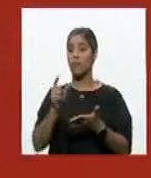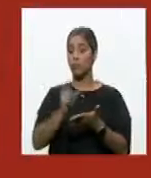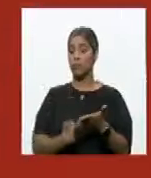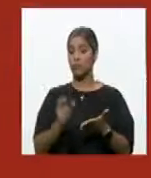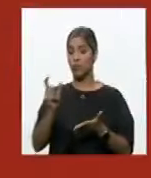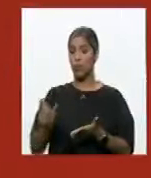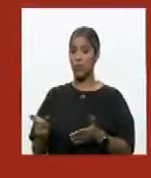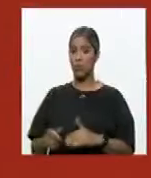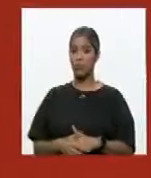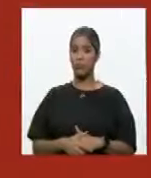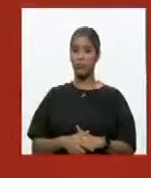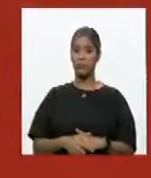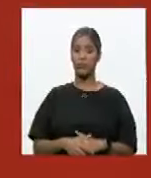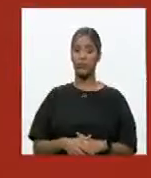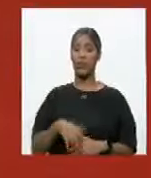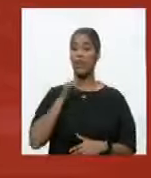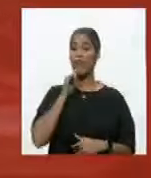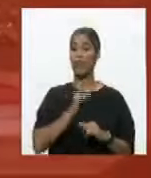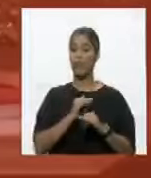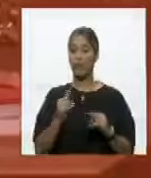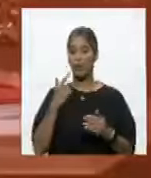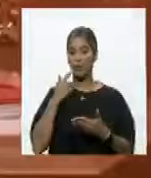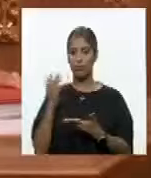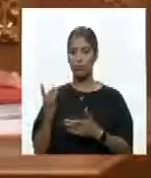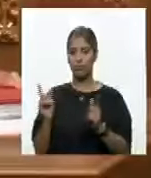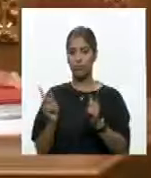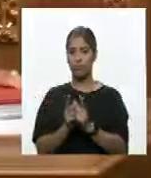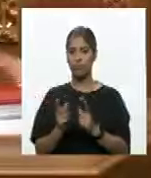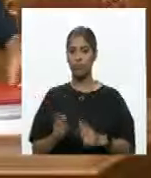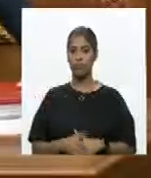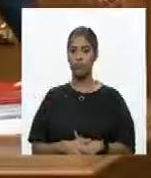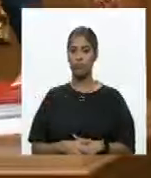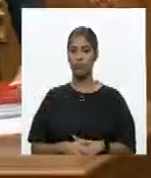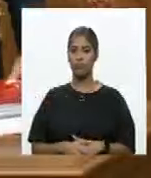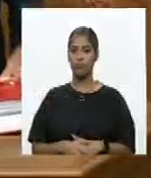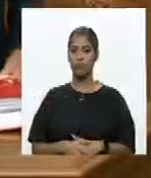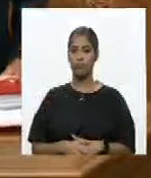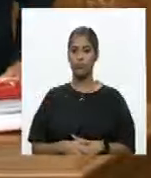de elegibles y el informe final de gestión. Es todo, señor presidente.